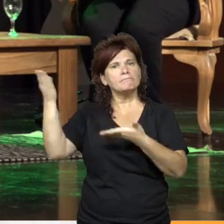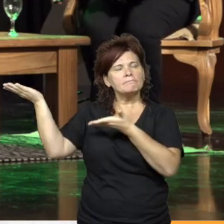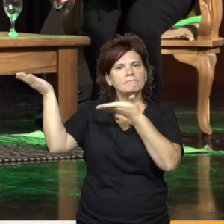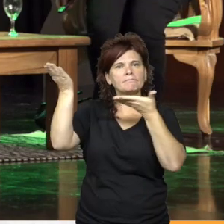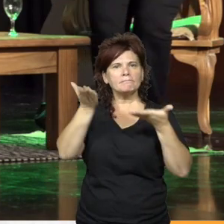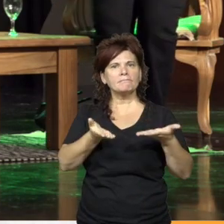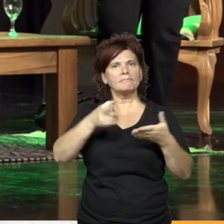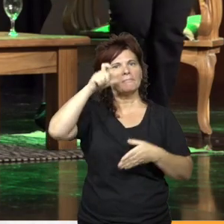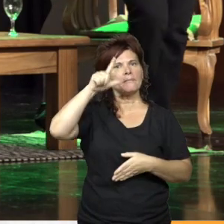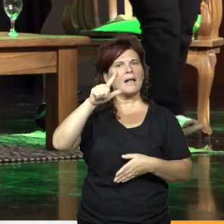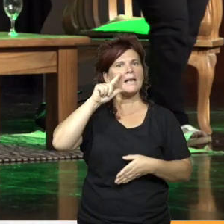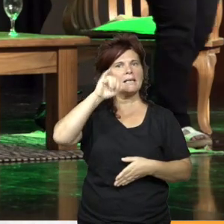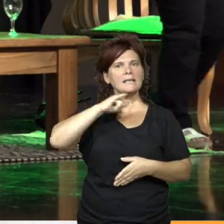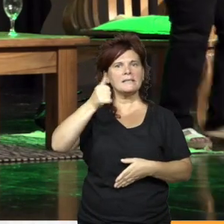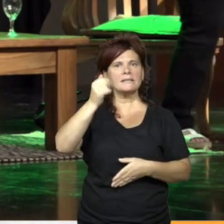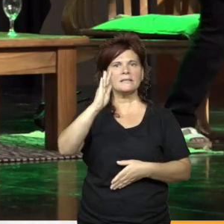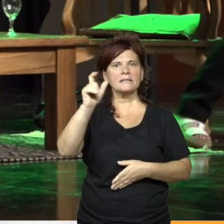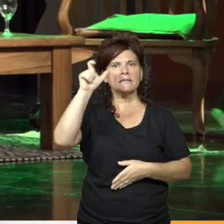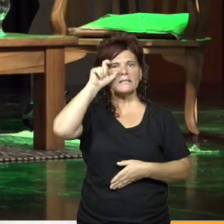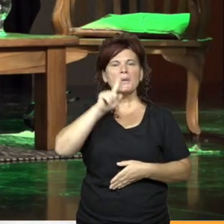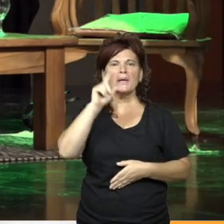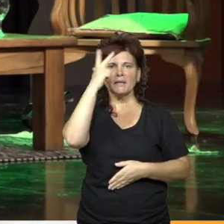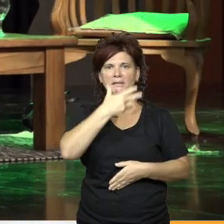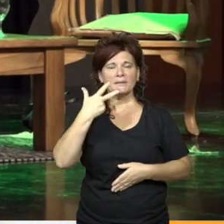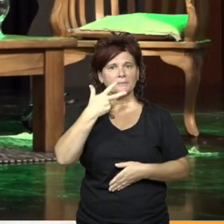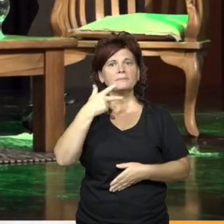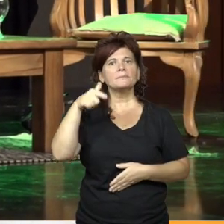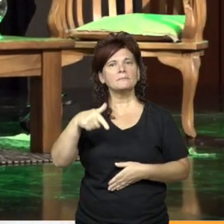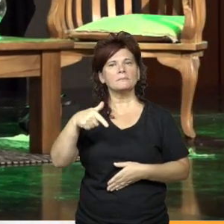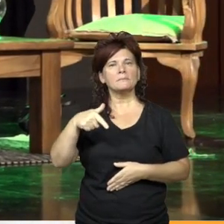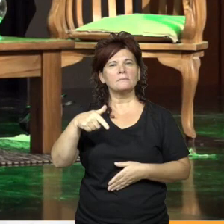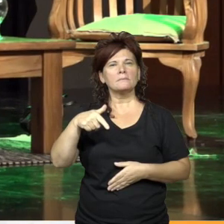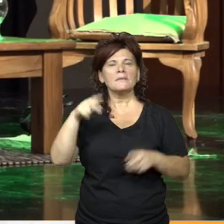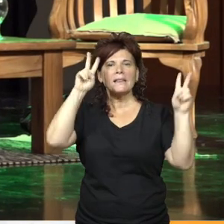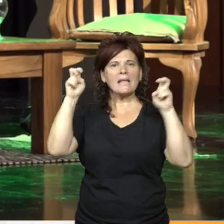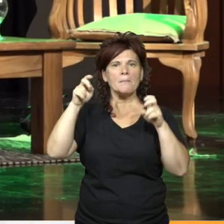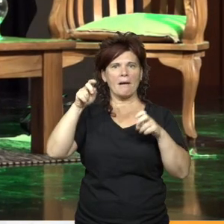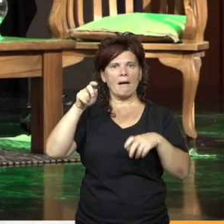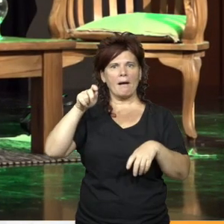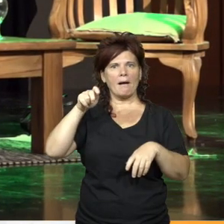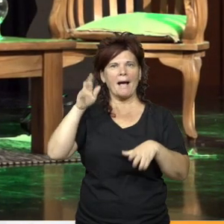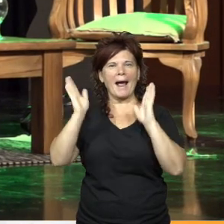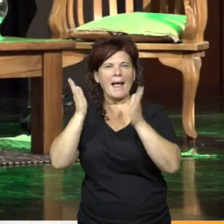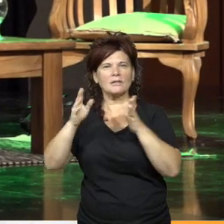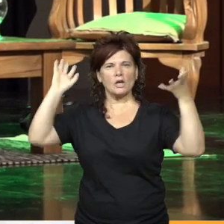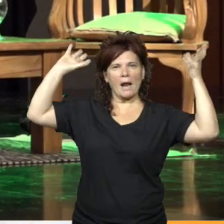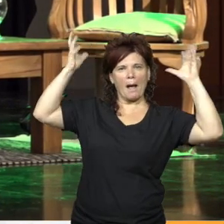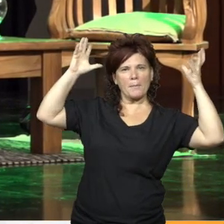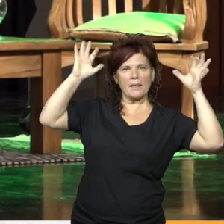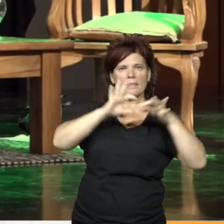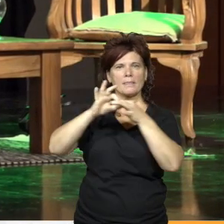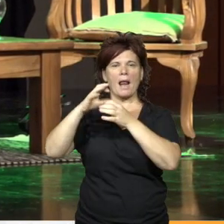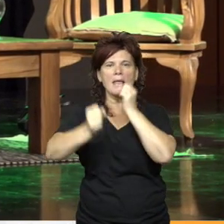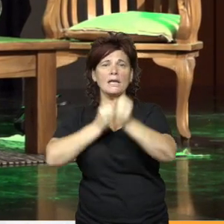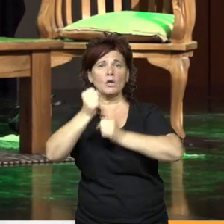Ruiz Elizabeth Graciela. Va a tratar sobre gestión ambiental asociada a la industria en la